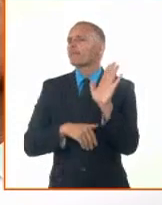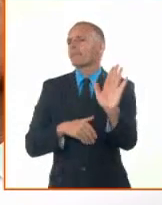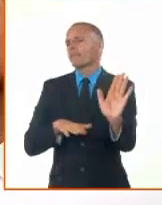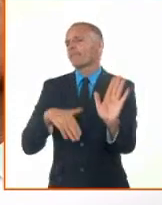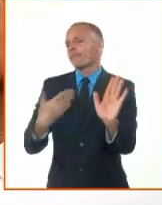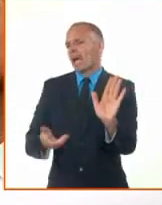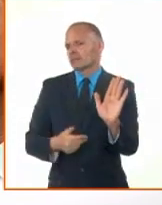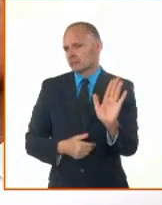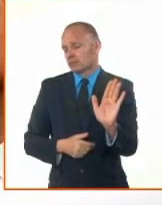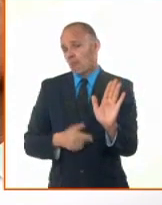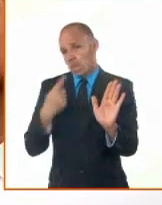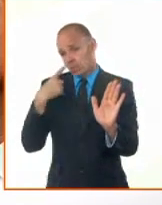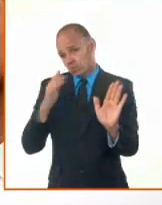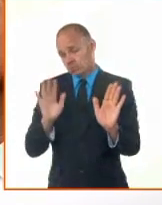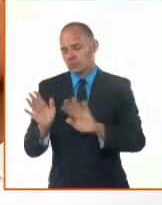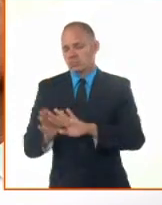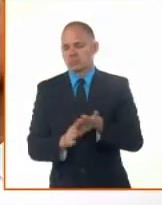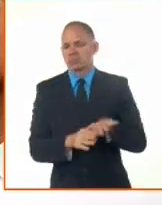continuamos